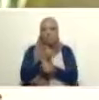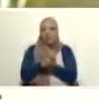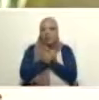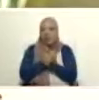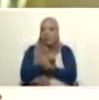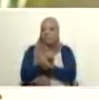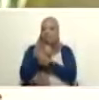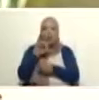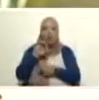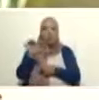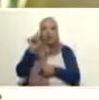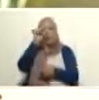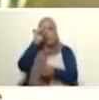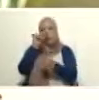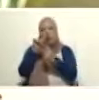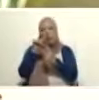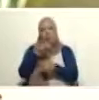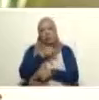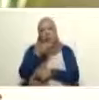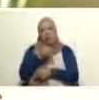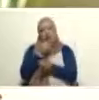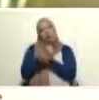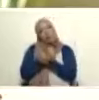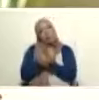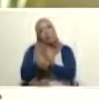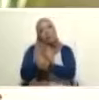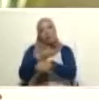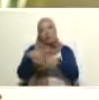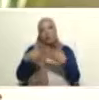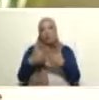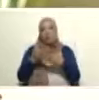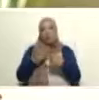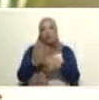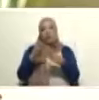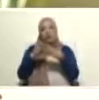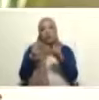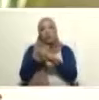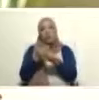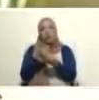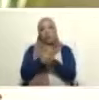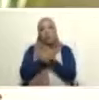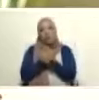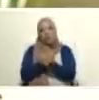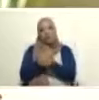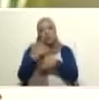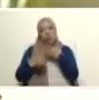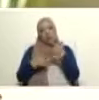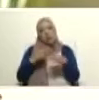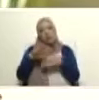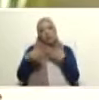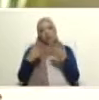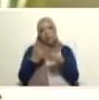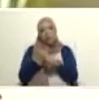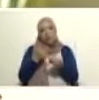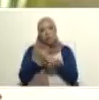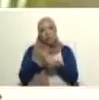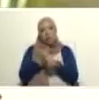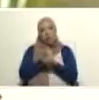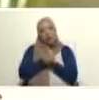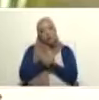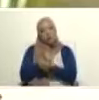a nuestra patria. Y por amor lo damos todo, por amor lo hacemos todo y por